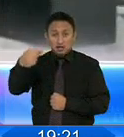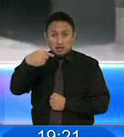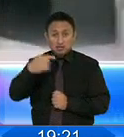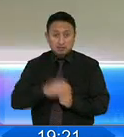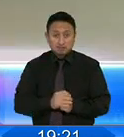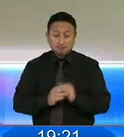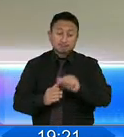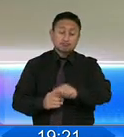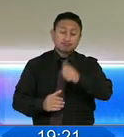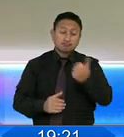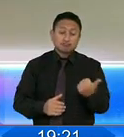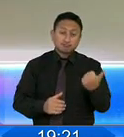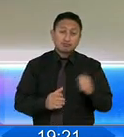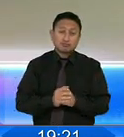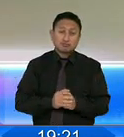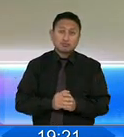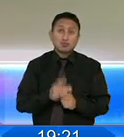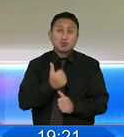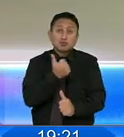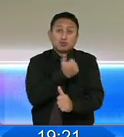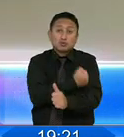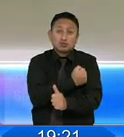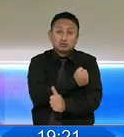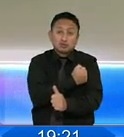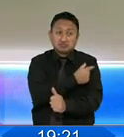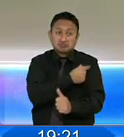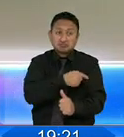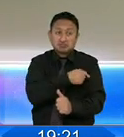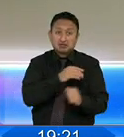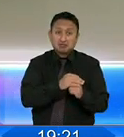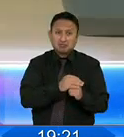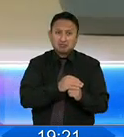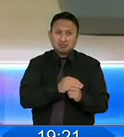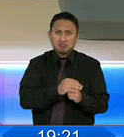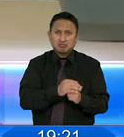que la vacuna de AstraZeneca necesita una temperatura mucho menor